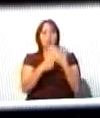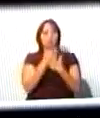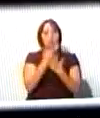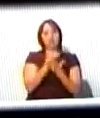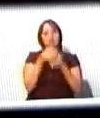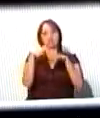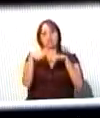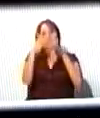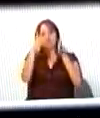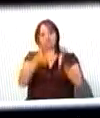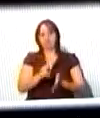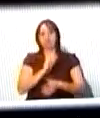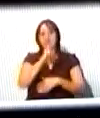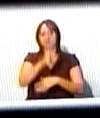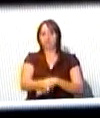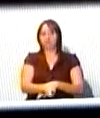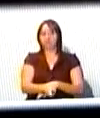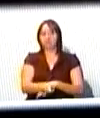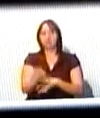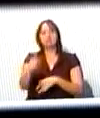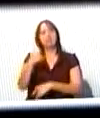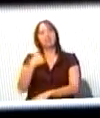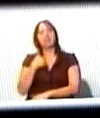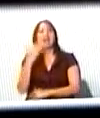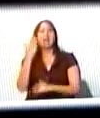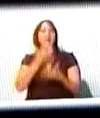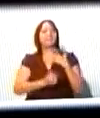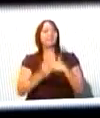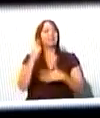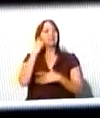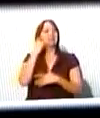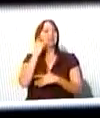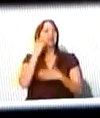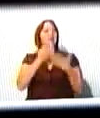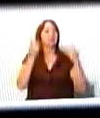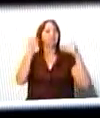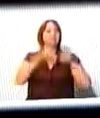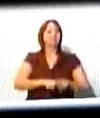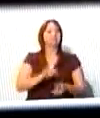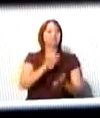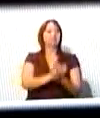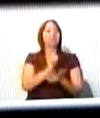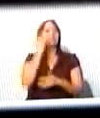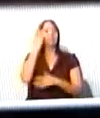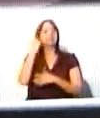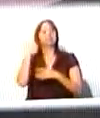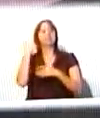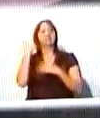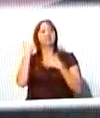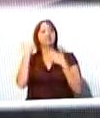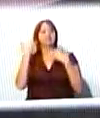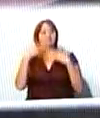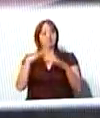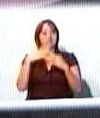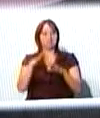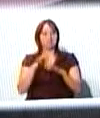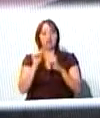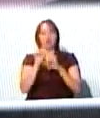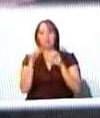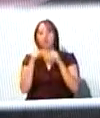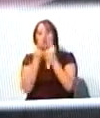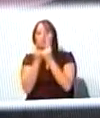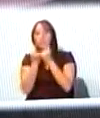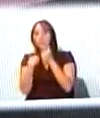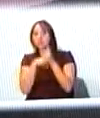¿verdad? Yo temía que ocurriera algo así. Yo temía que ocurriera algo así porque ya inclusive en el gremio de